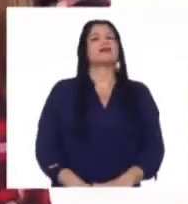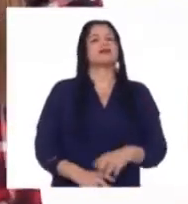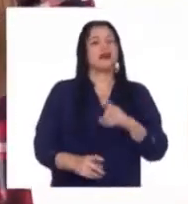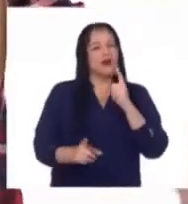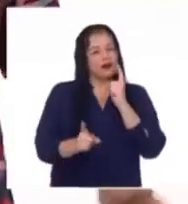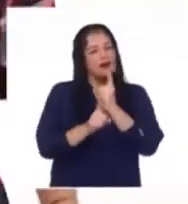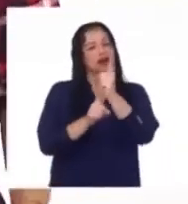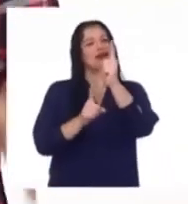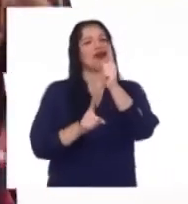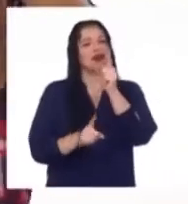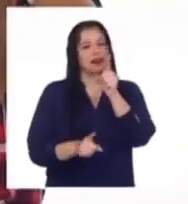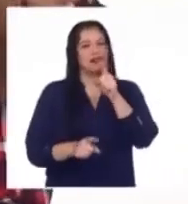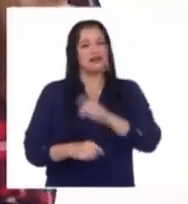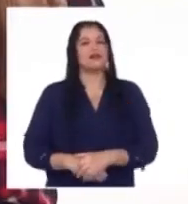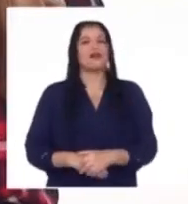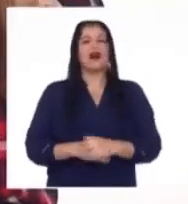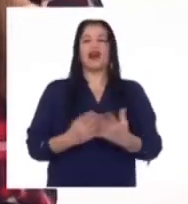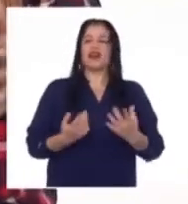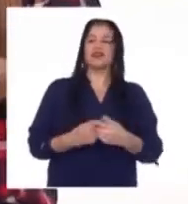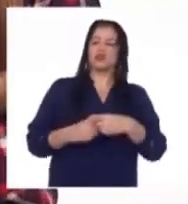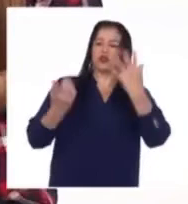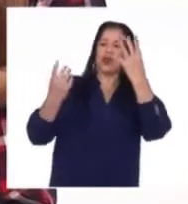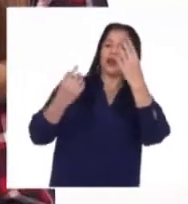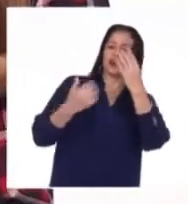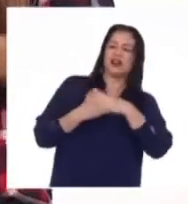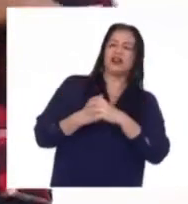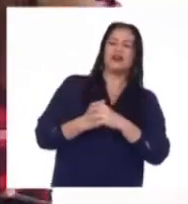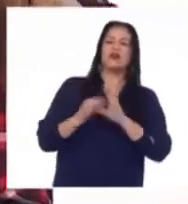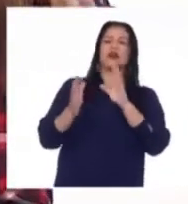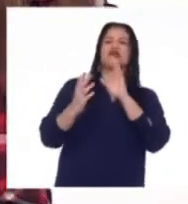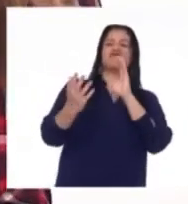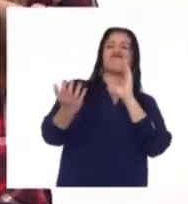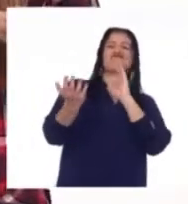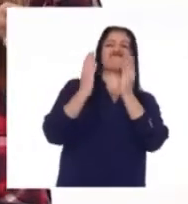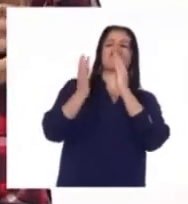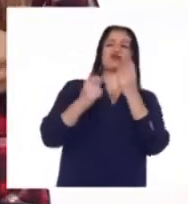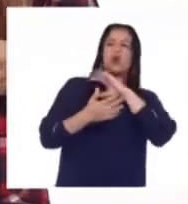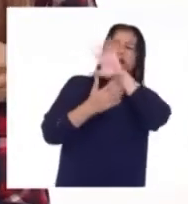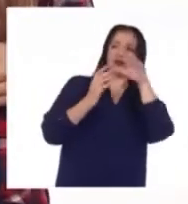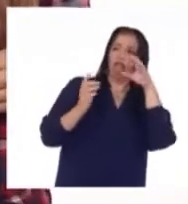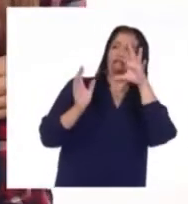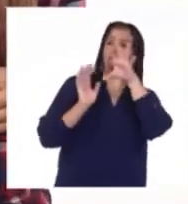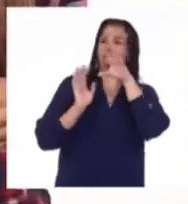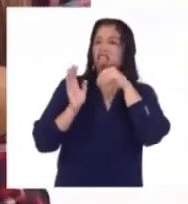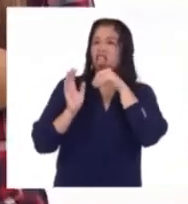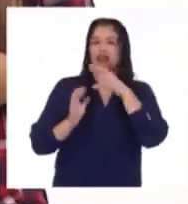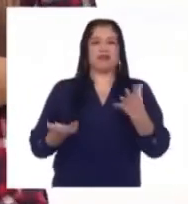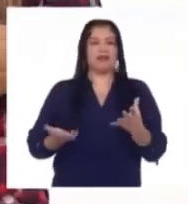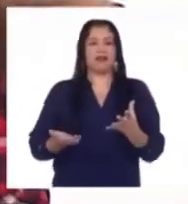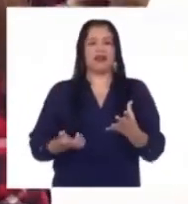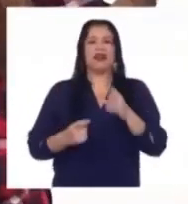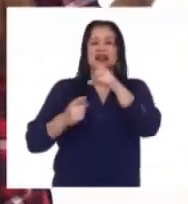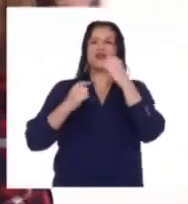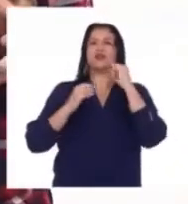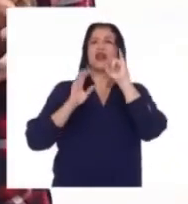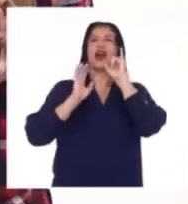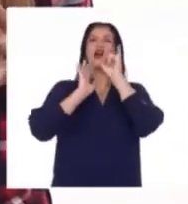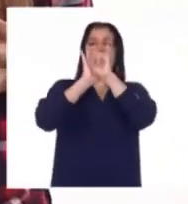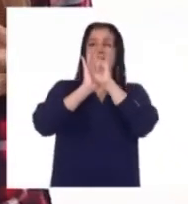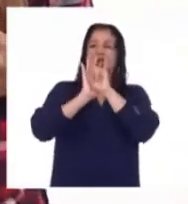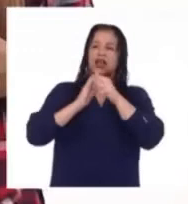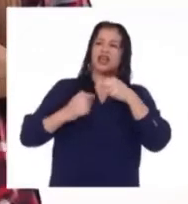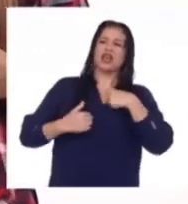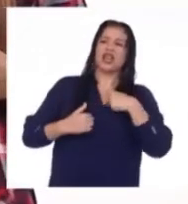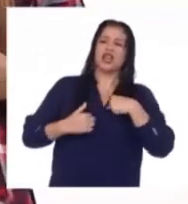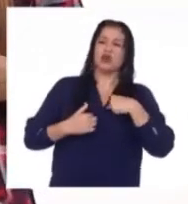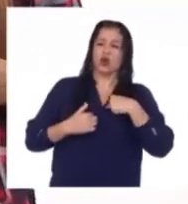Eso es, estereotipo. Un estereotipo es la imagen o idea aceptada por